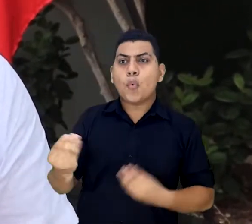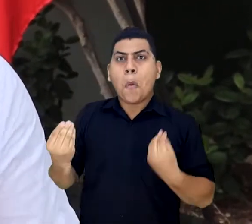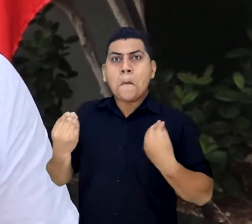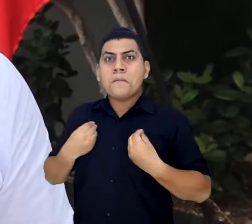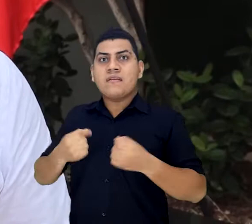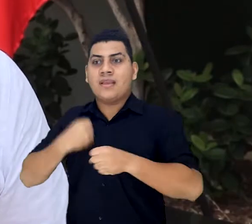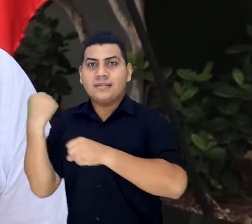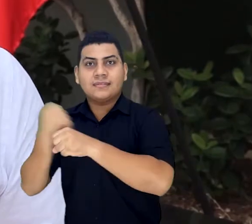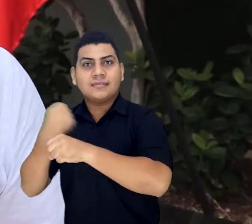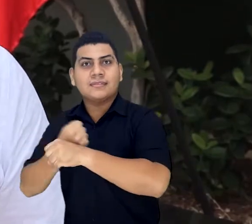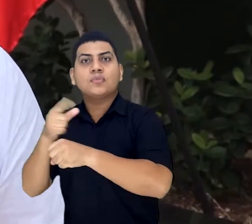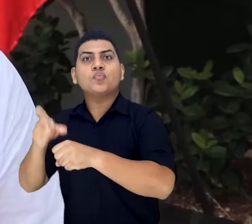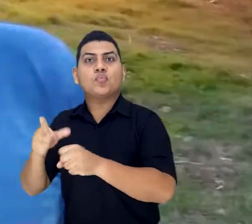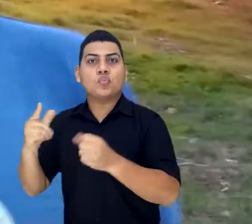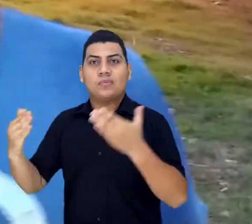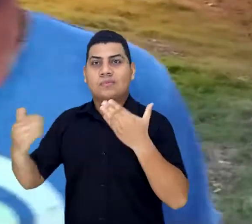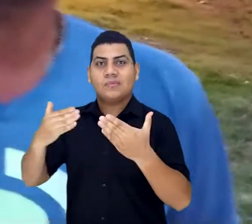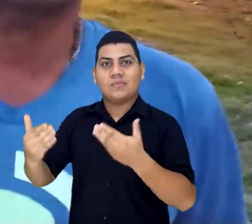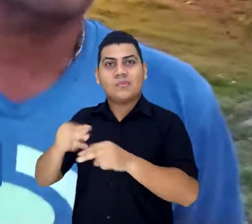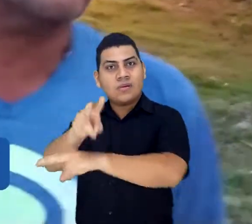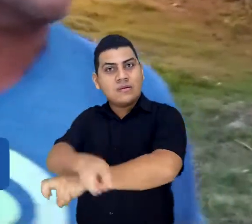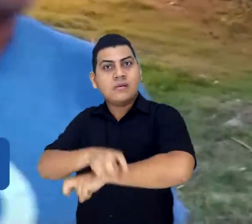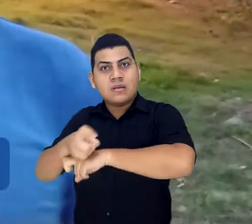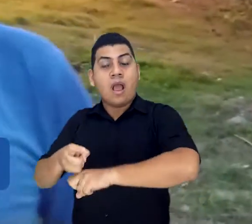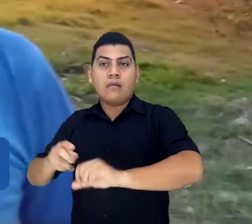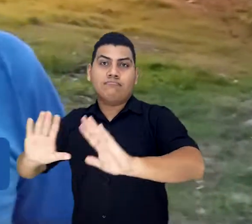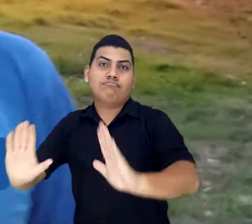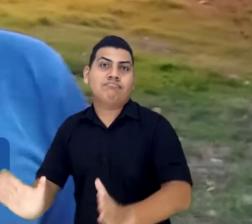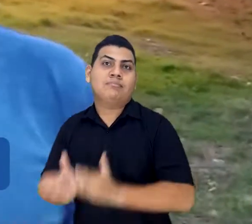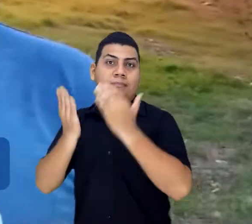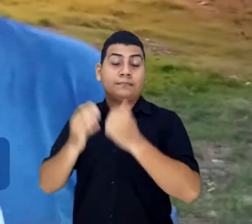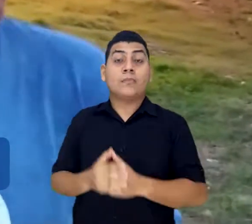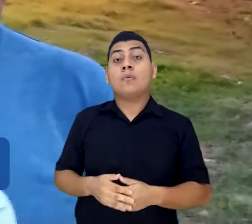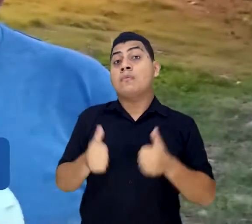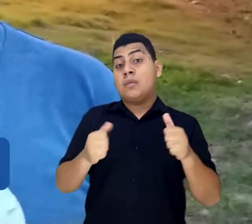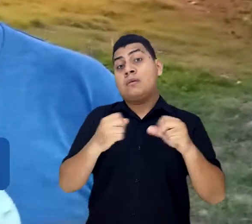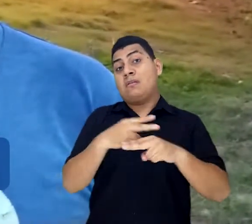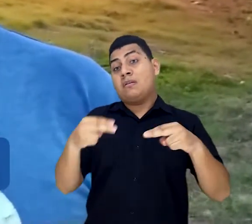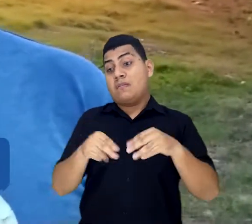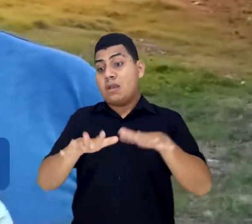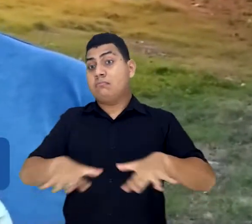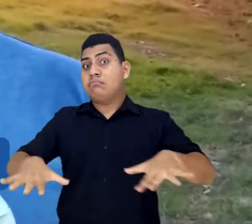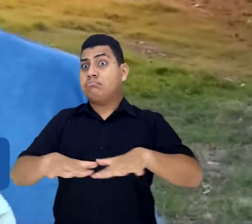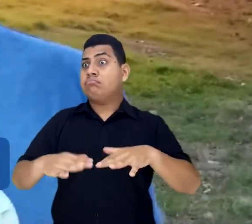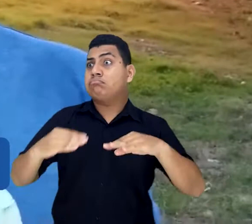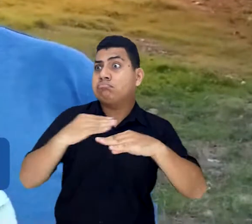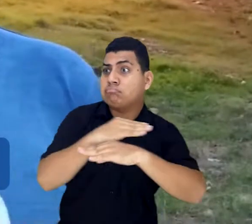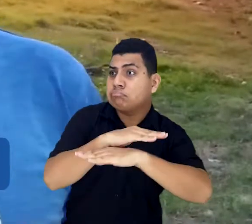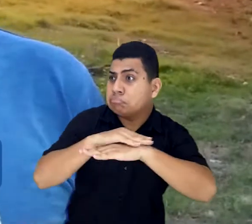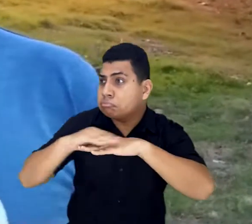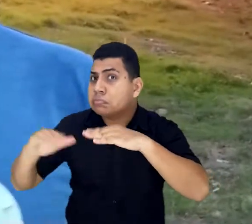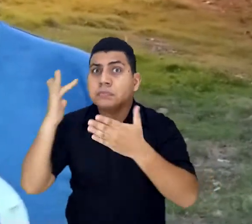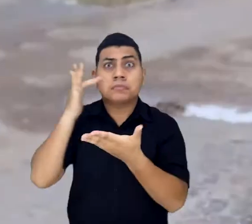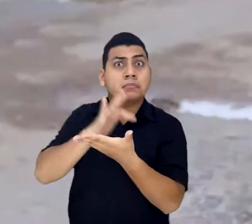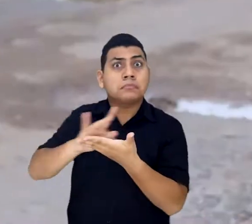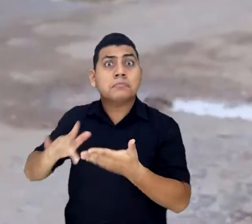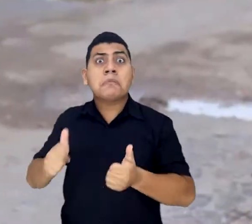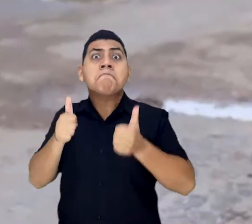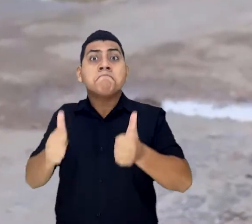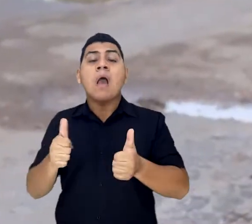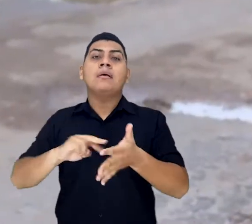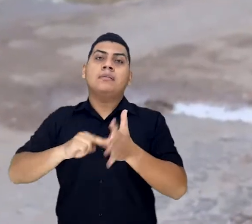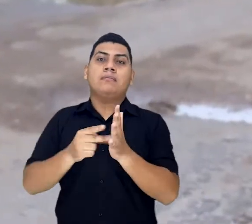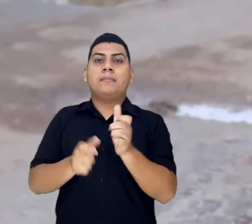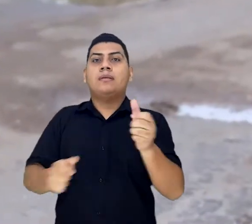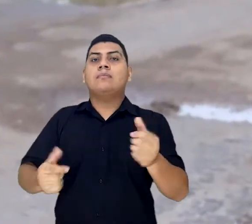se ve impactada positivamente por esta vía. Viendo esta vía estando buena, pasa mucho tráfico y la gente se beneficia vendiendo sus productos. Lo veo muy,